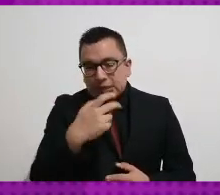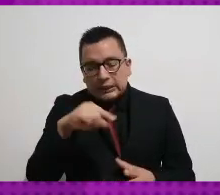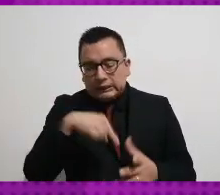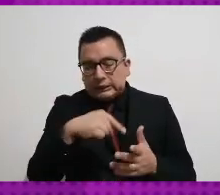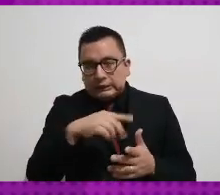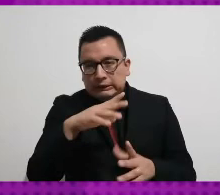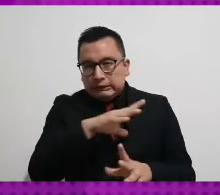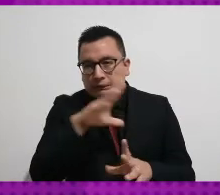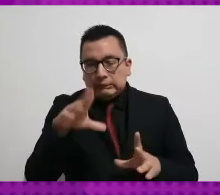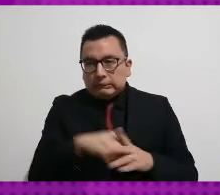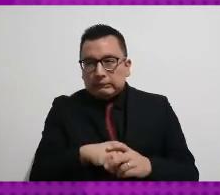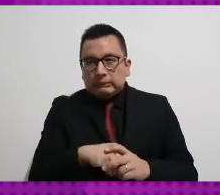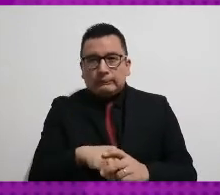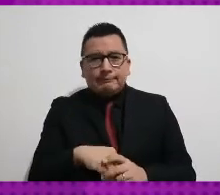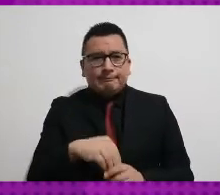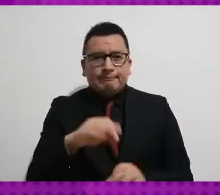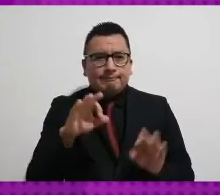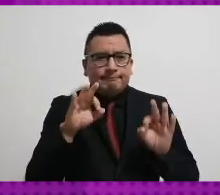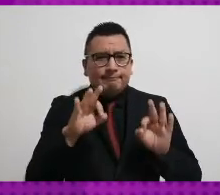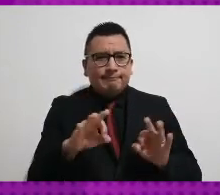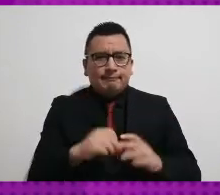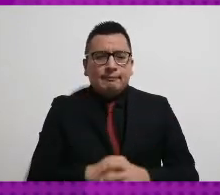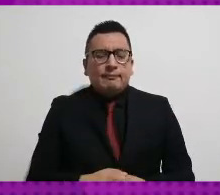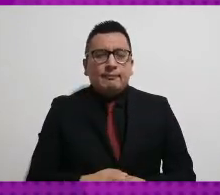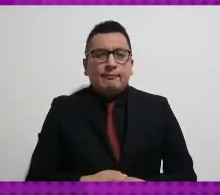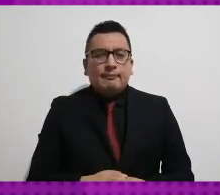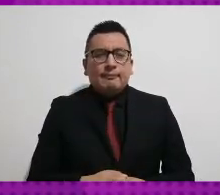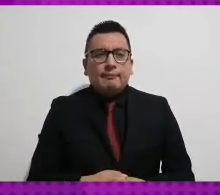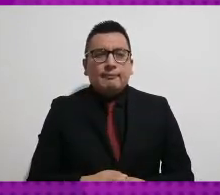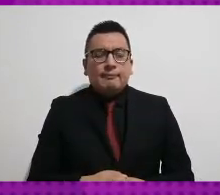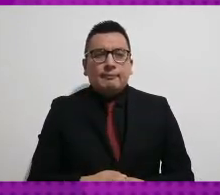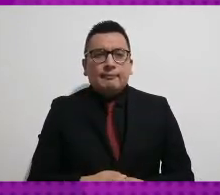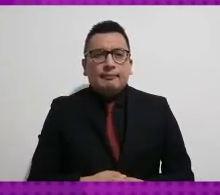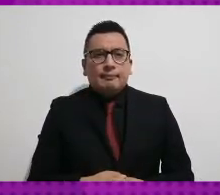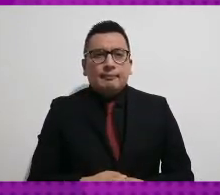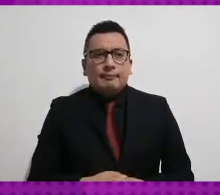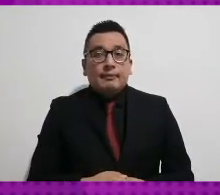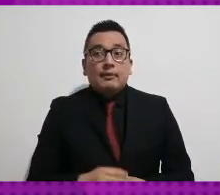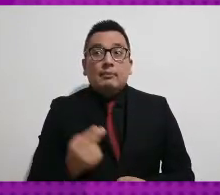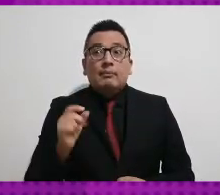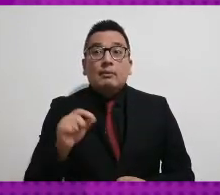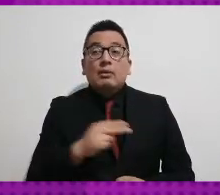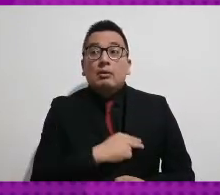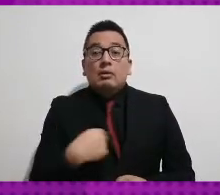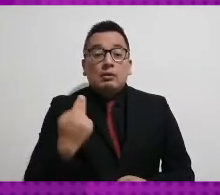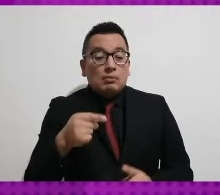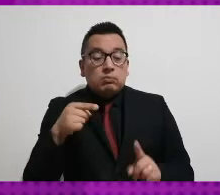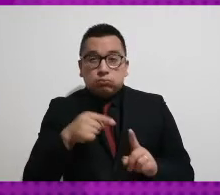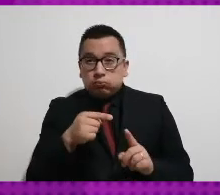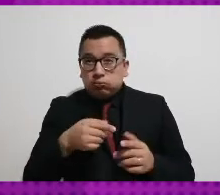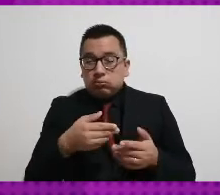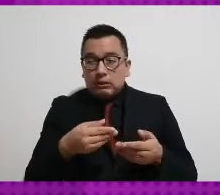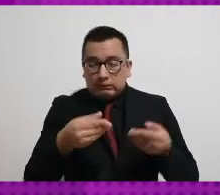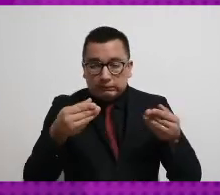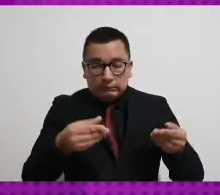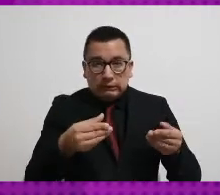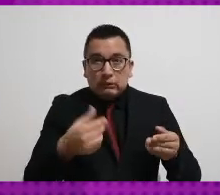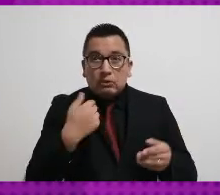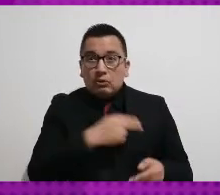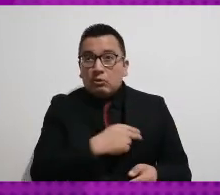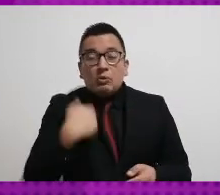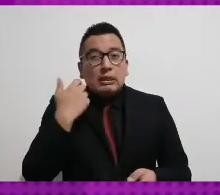que la información relevante sea completa, la objetividad, que todos los informes